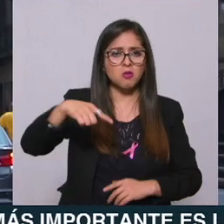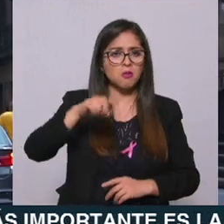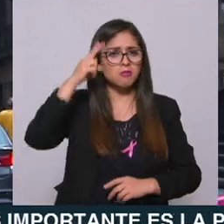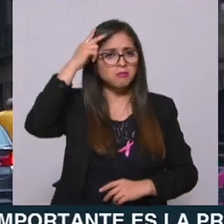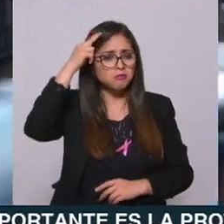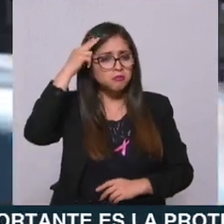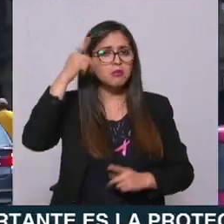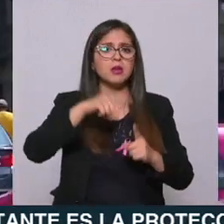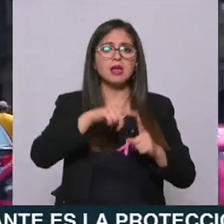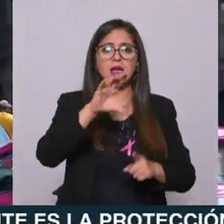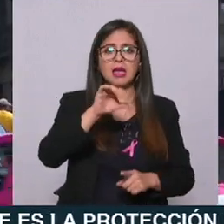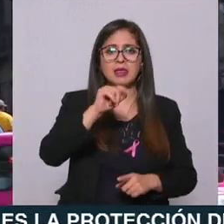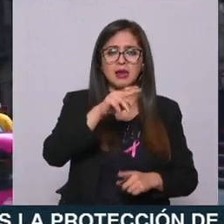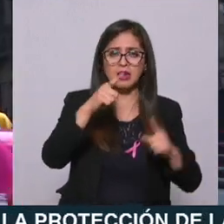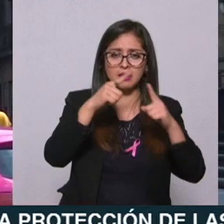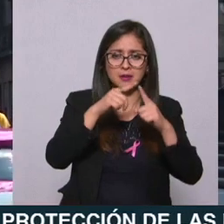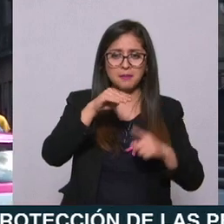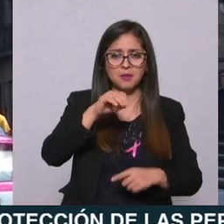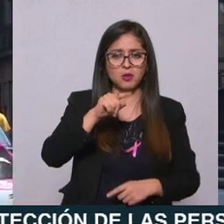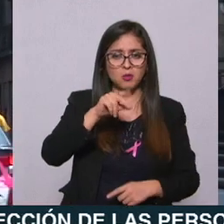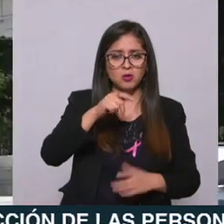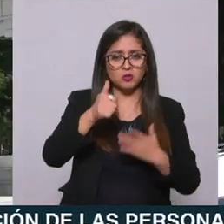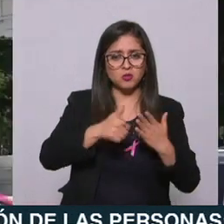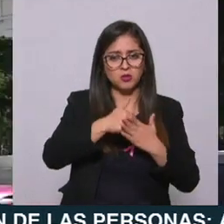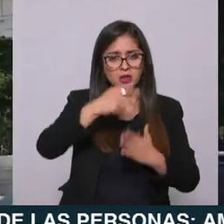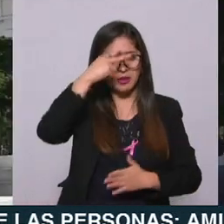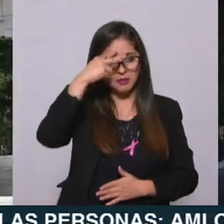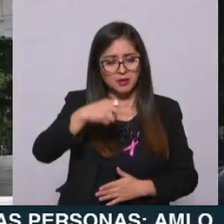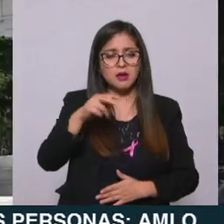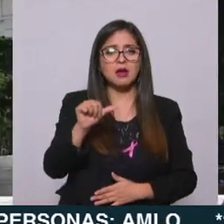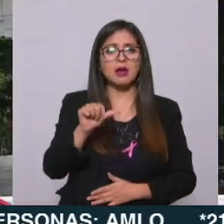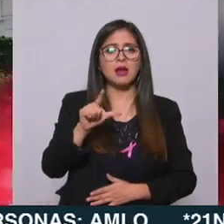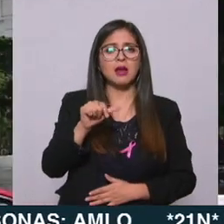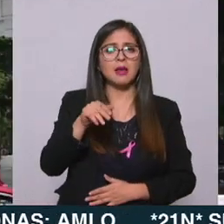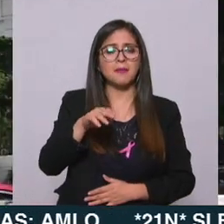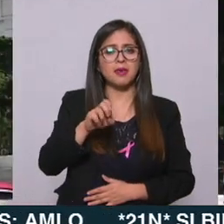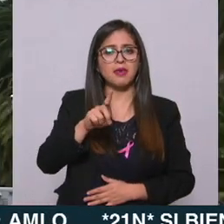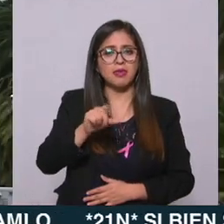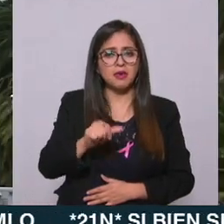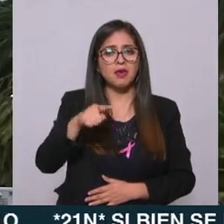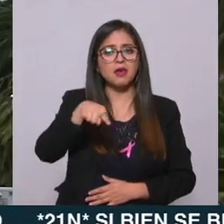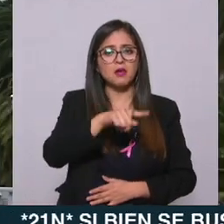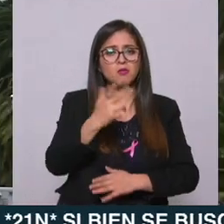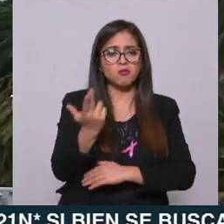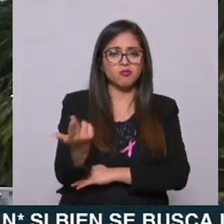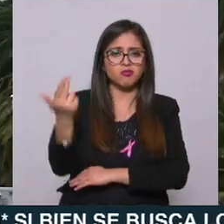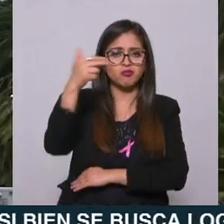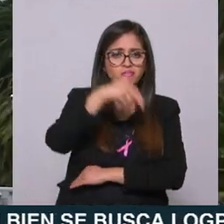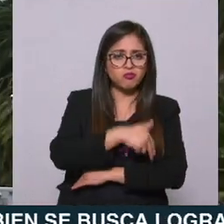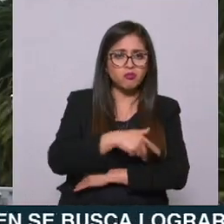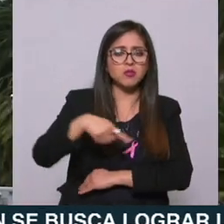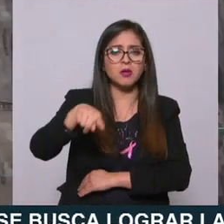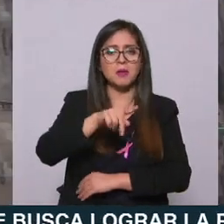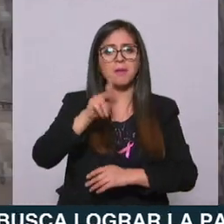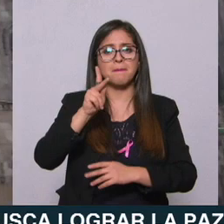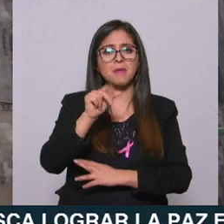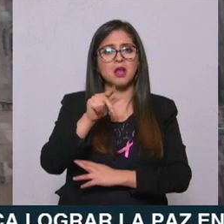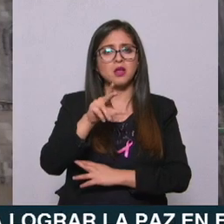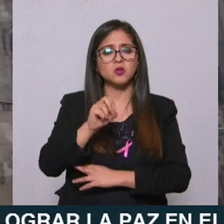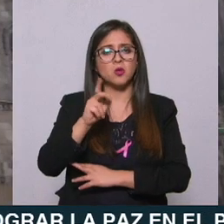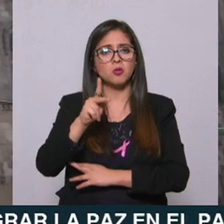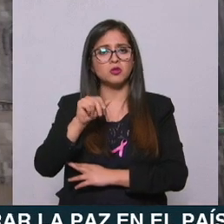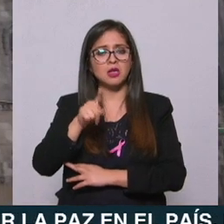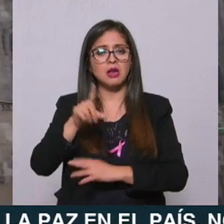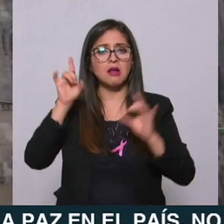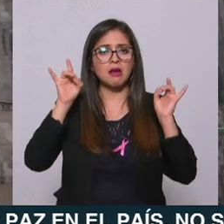la Catedral Metropolitana de la Ciudad de México, la Alameda Central, el Monumento a la Revolución, el Palacio Postal, el Ángel